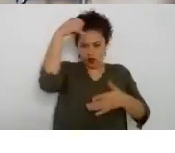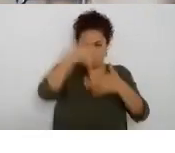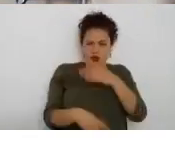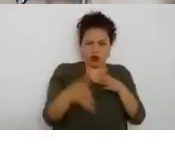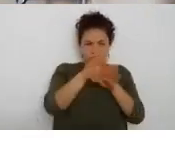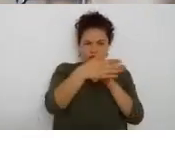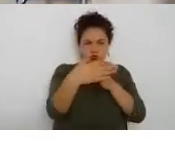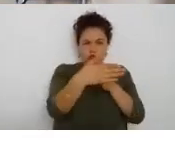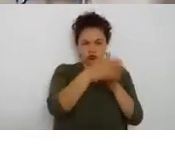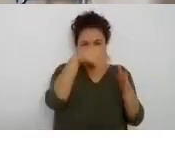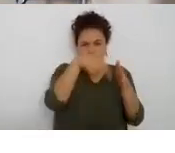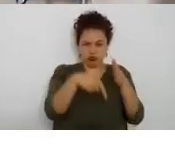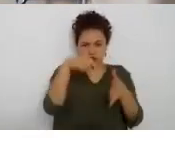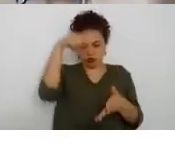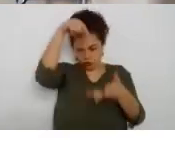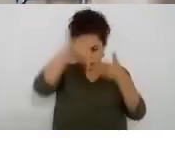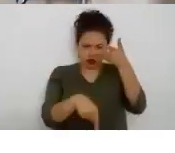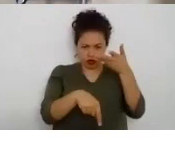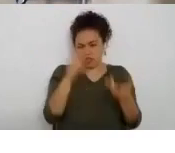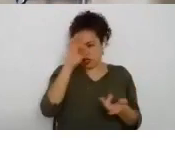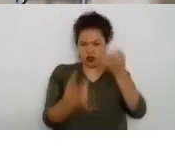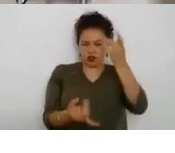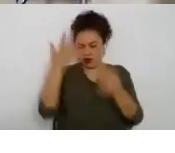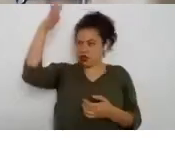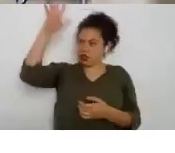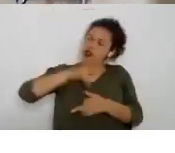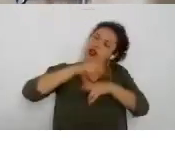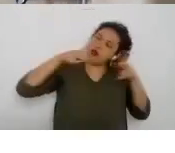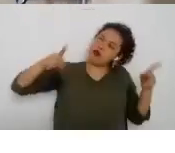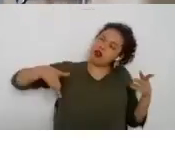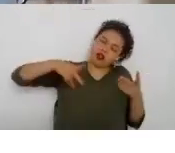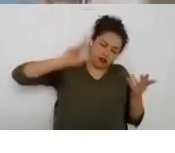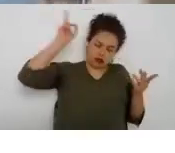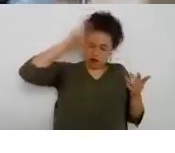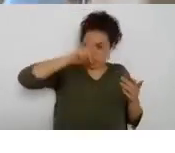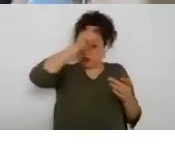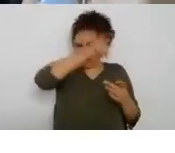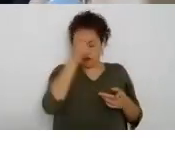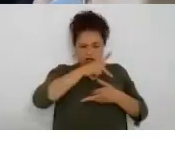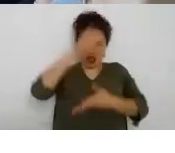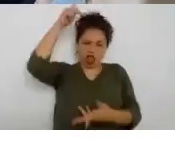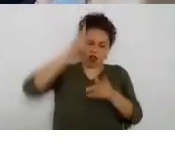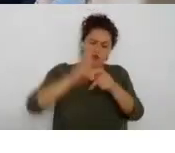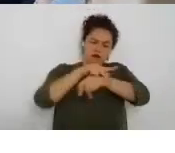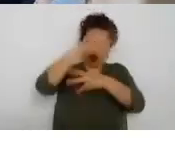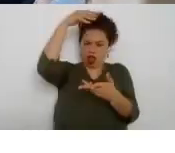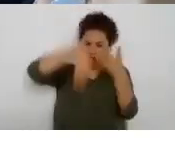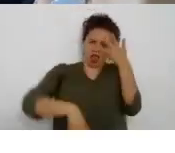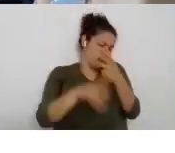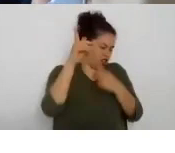ejemplo, una quemada en el sol, en la playa, pues difícilmente va a tocar zonas